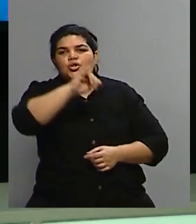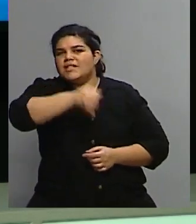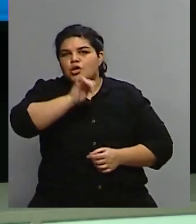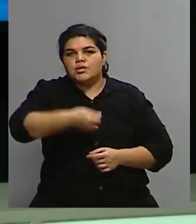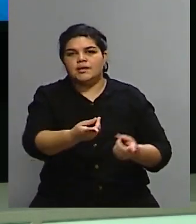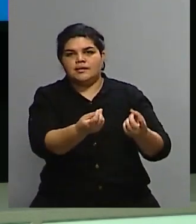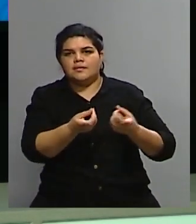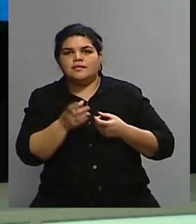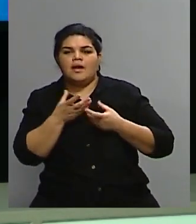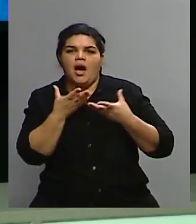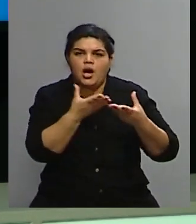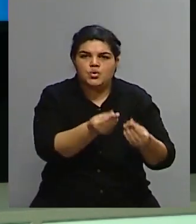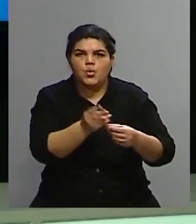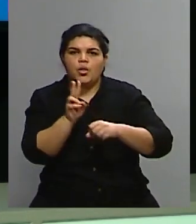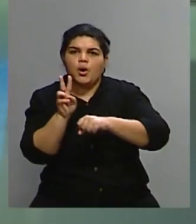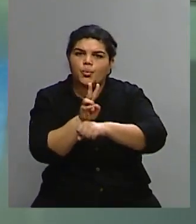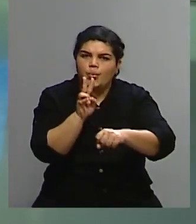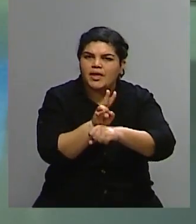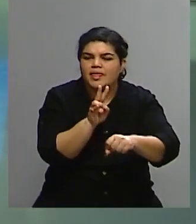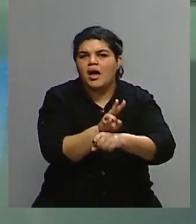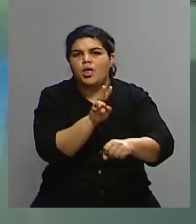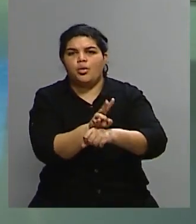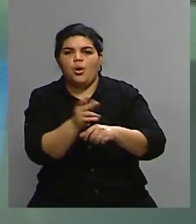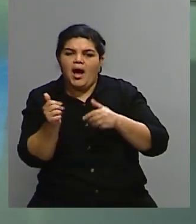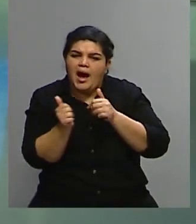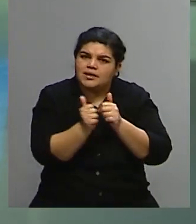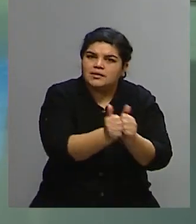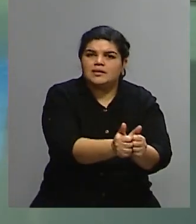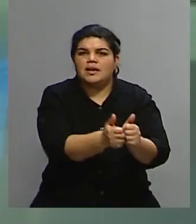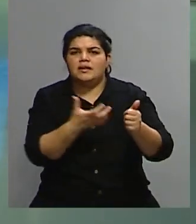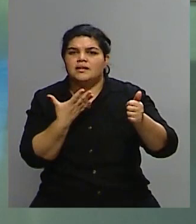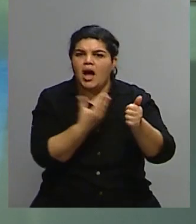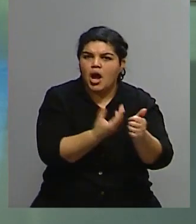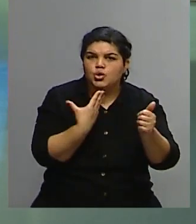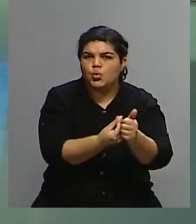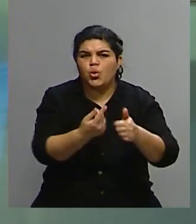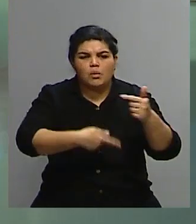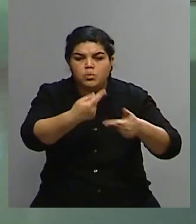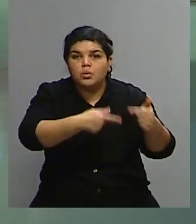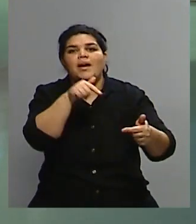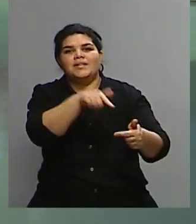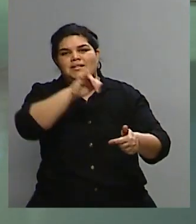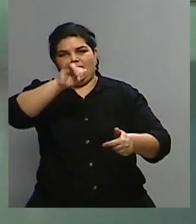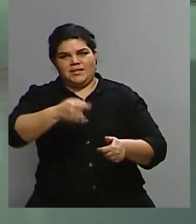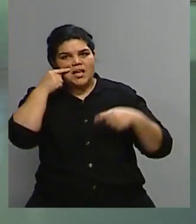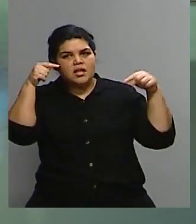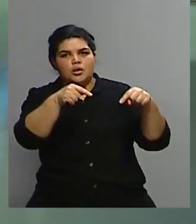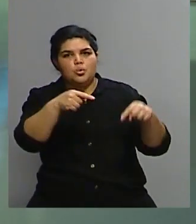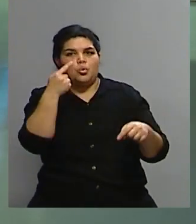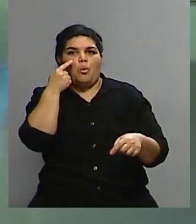vida cotidiana y que necesitan un cuidado mucho más intensivo. Hoy por hoy, las personas mayores que necesitan de